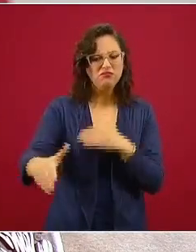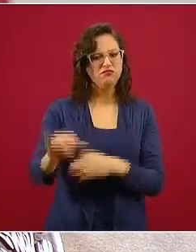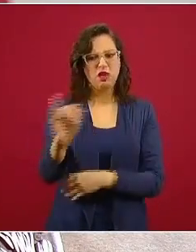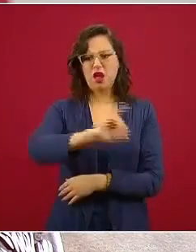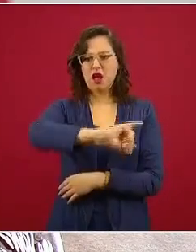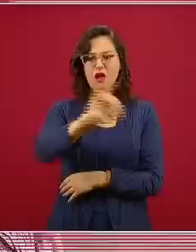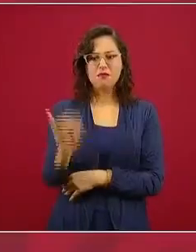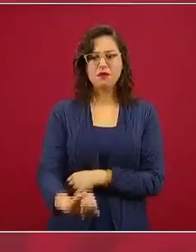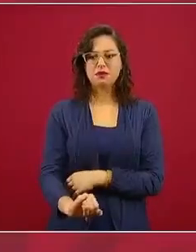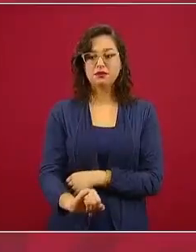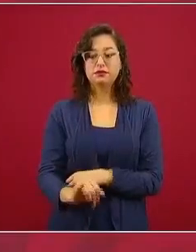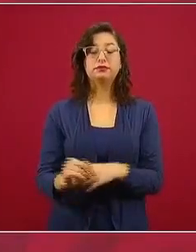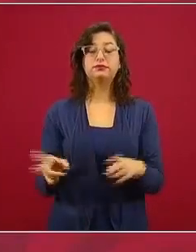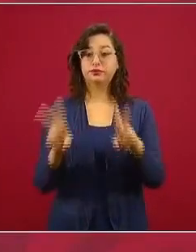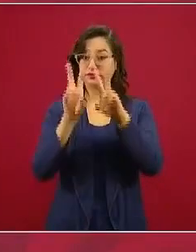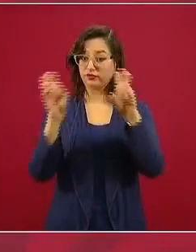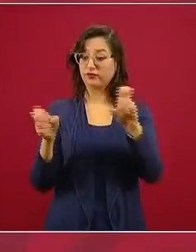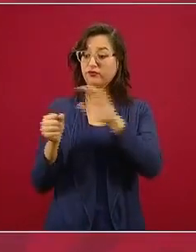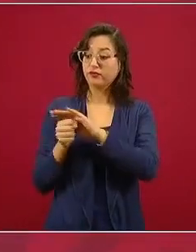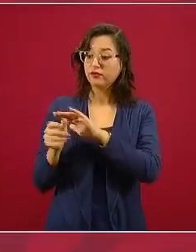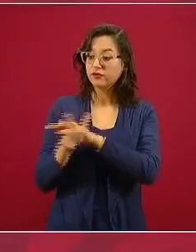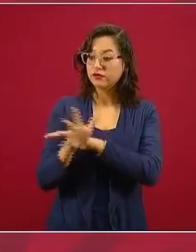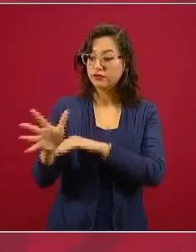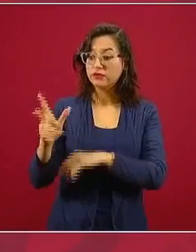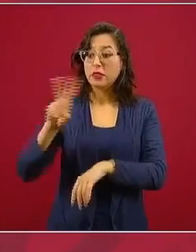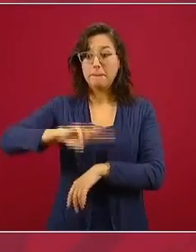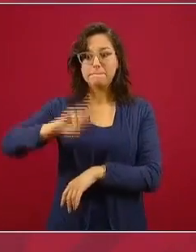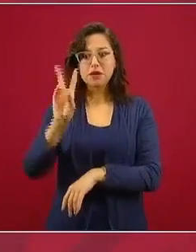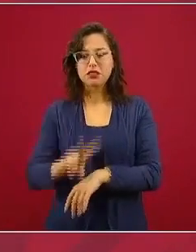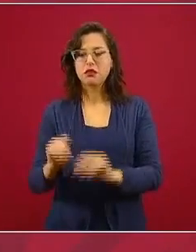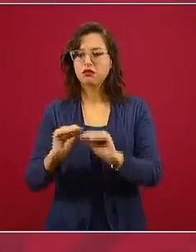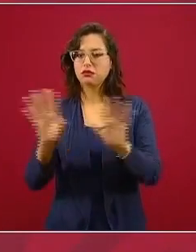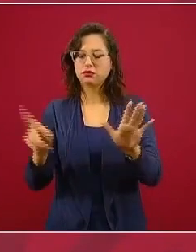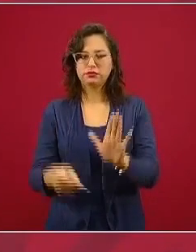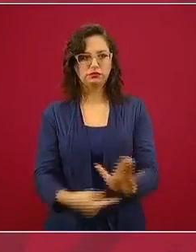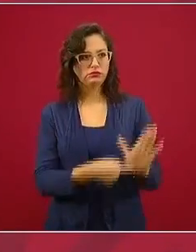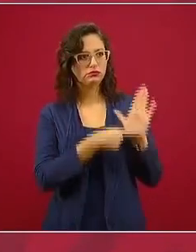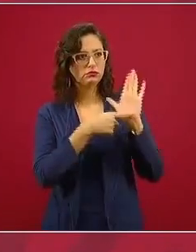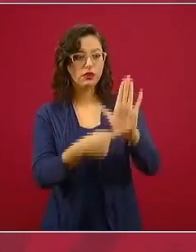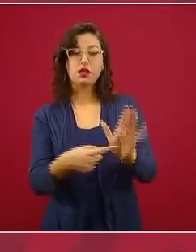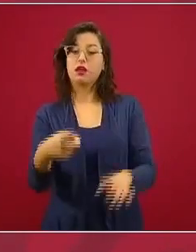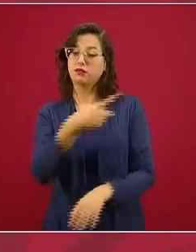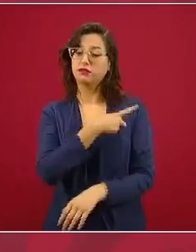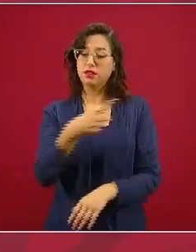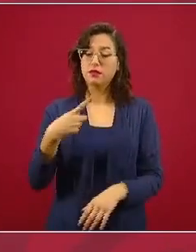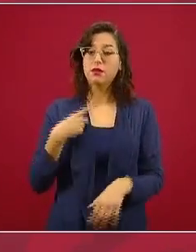el que se aclare la situación de Ayotzinapa. Por eso, repito, felicito